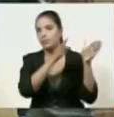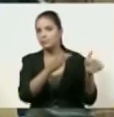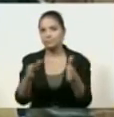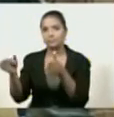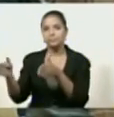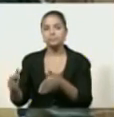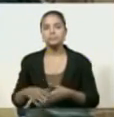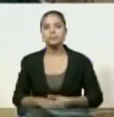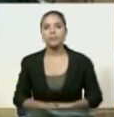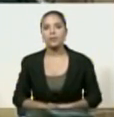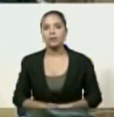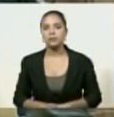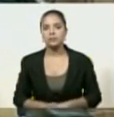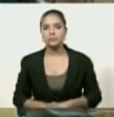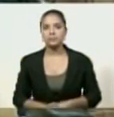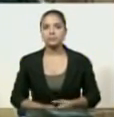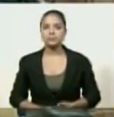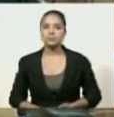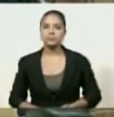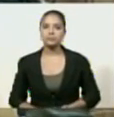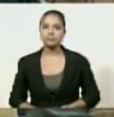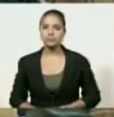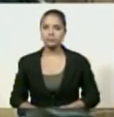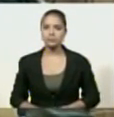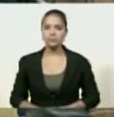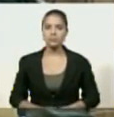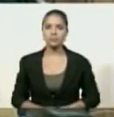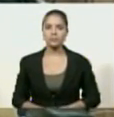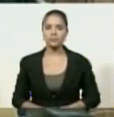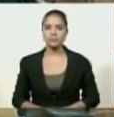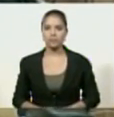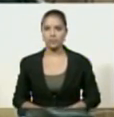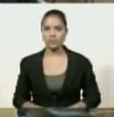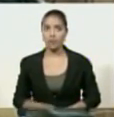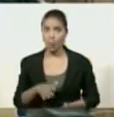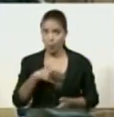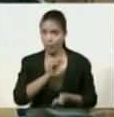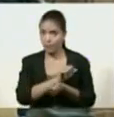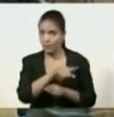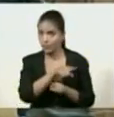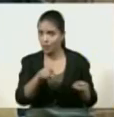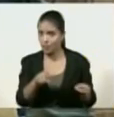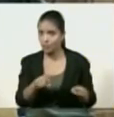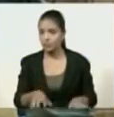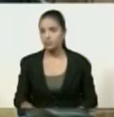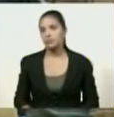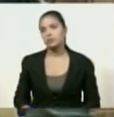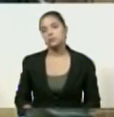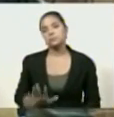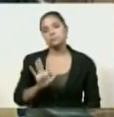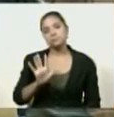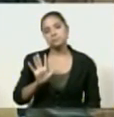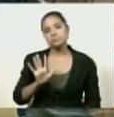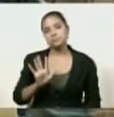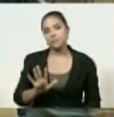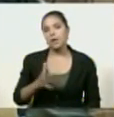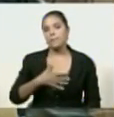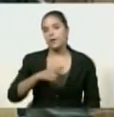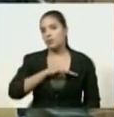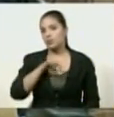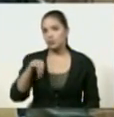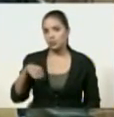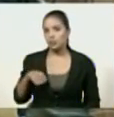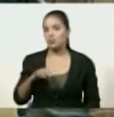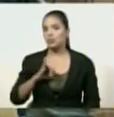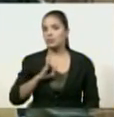las reglas de juego del orden constitucional, que es de orden público además. ¿Podrían caer presos? Bueno, mire, ese es un tema que para nosotros